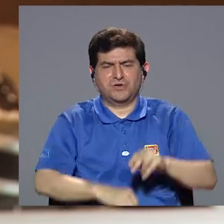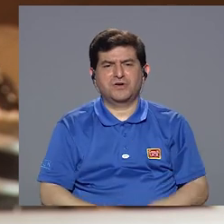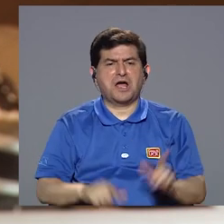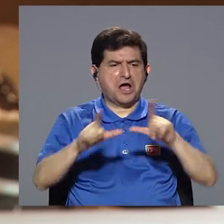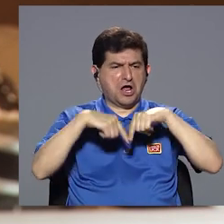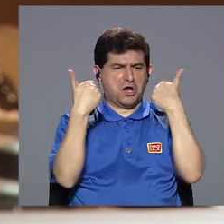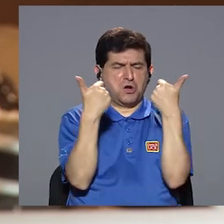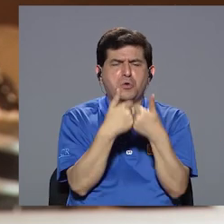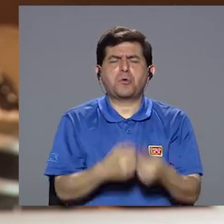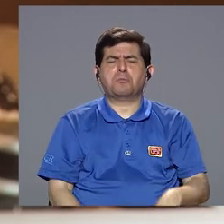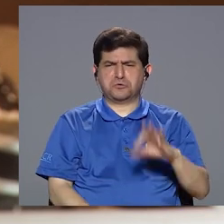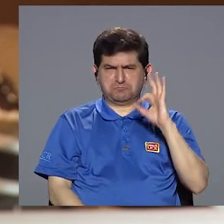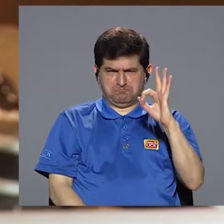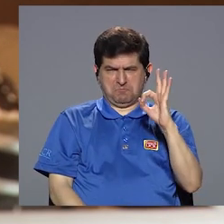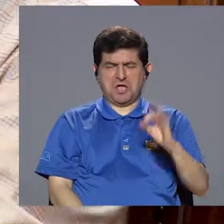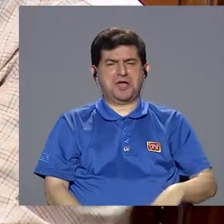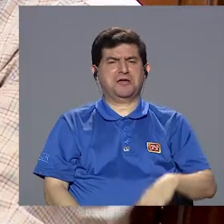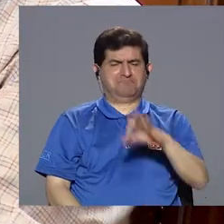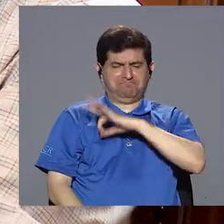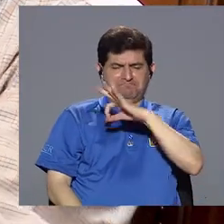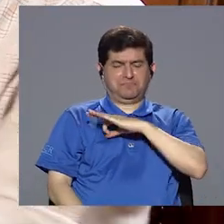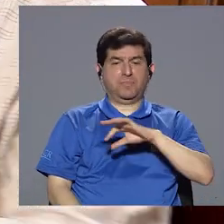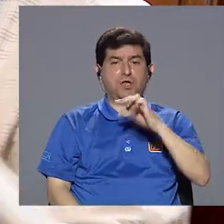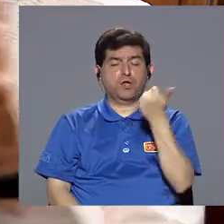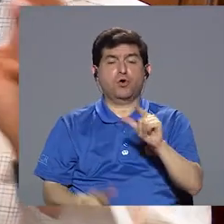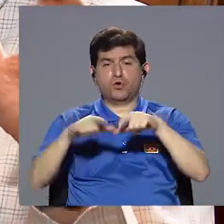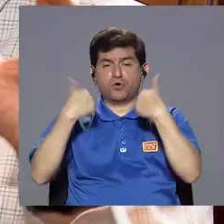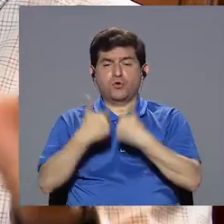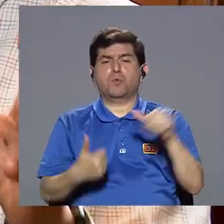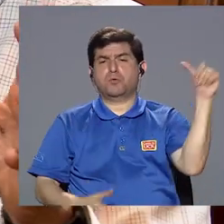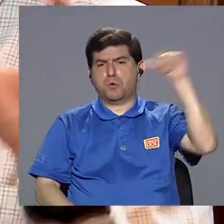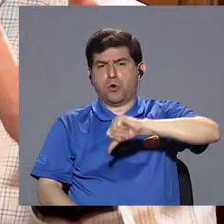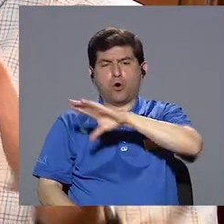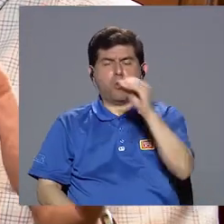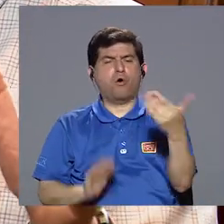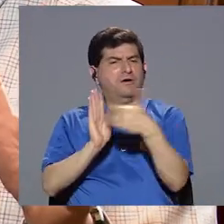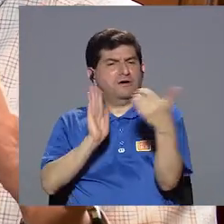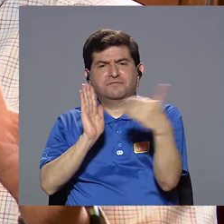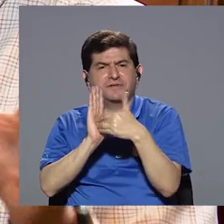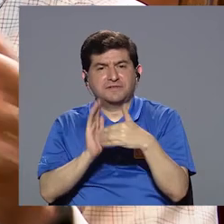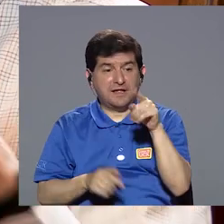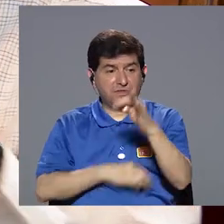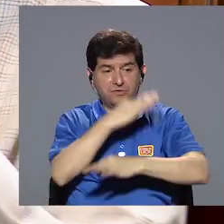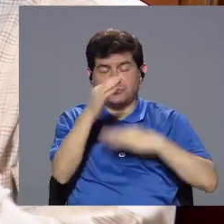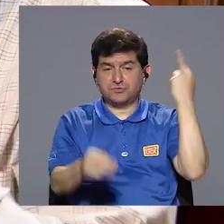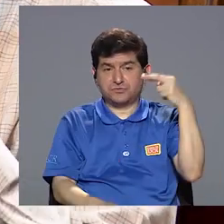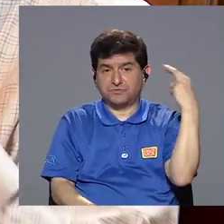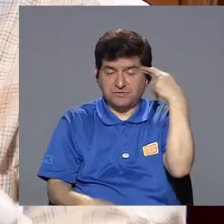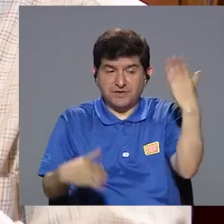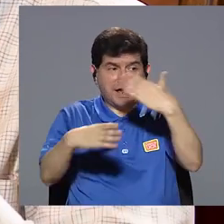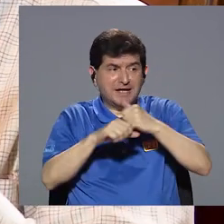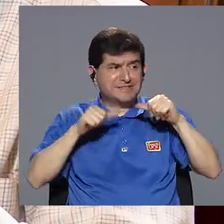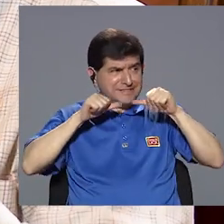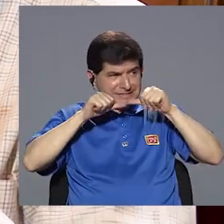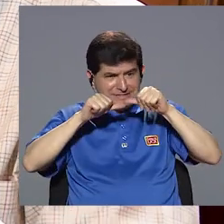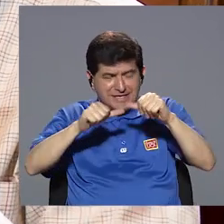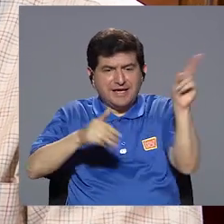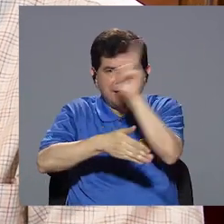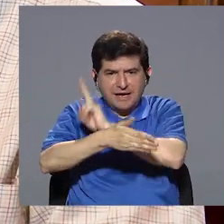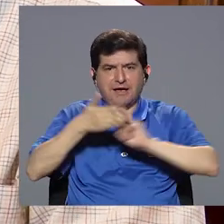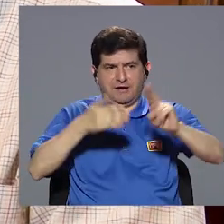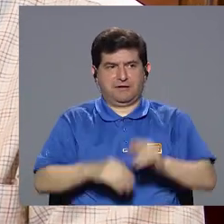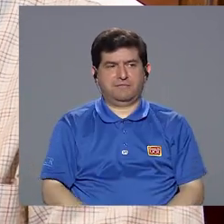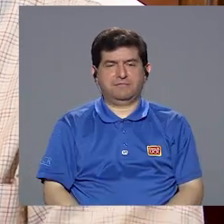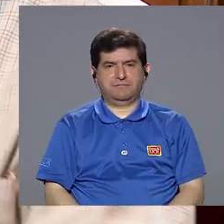desarrollo nacional a donde haya sectores muy beneficiados y sectores perdedores son muy perjudicados este tipo de reflexión hay que hacerla